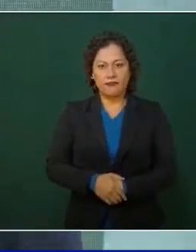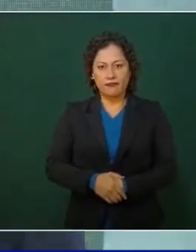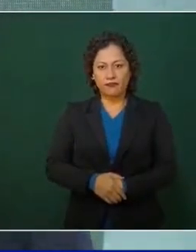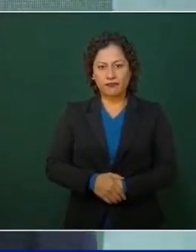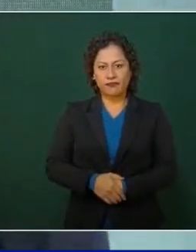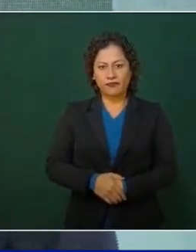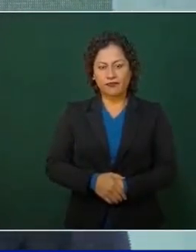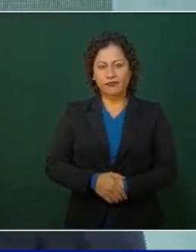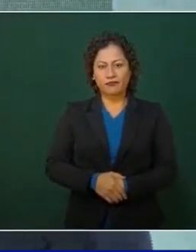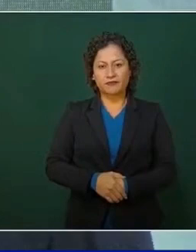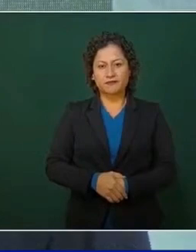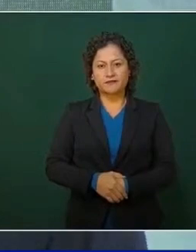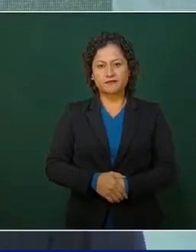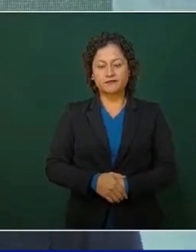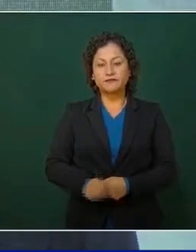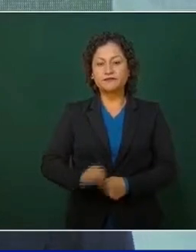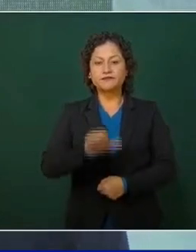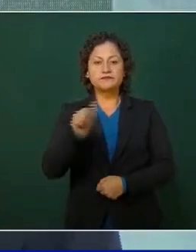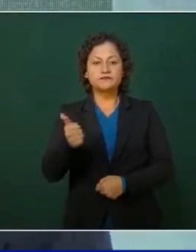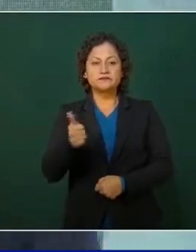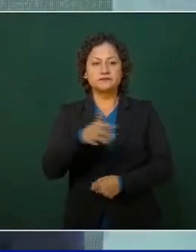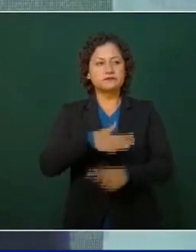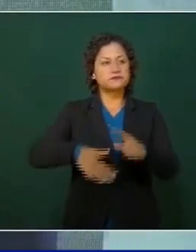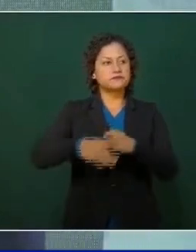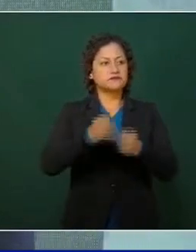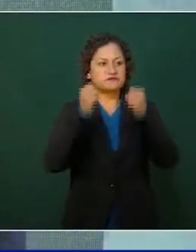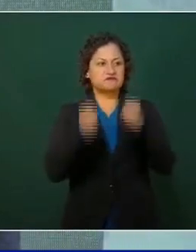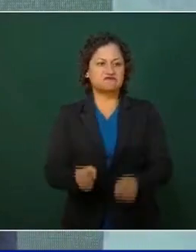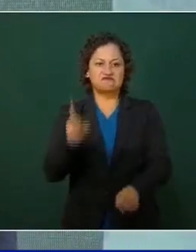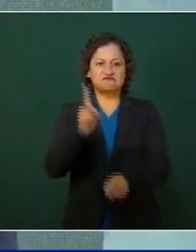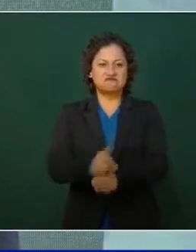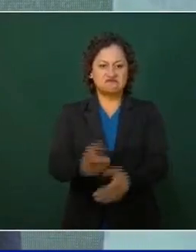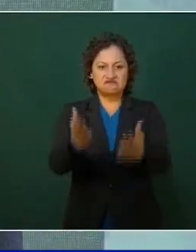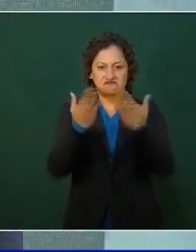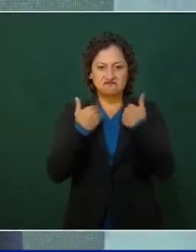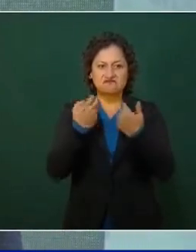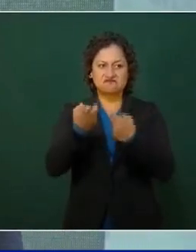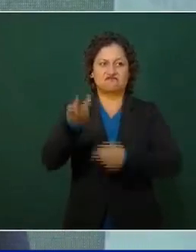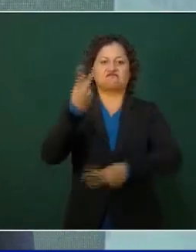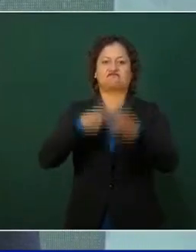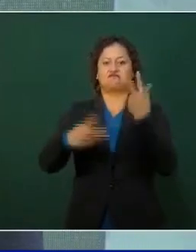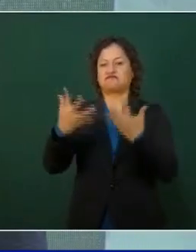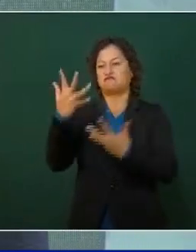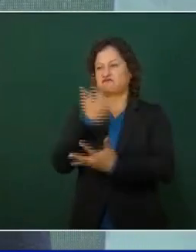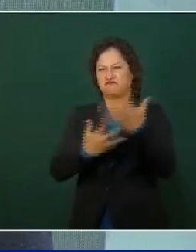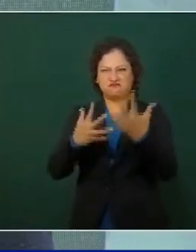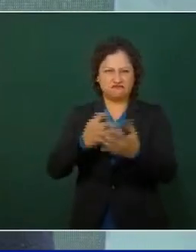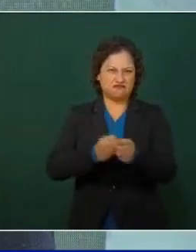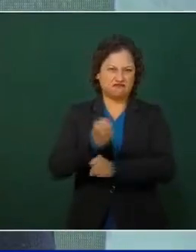y otros, la inseguridad y la violencia. Pues sí,